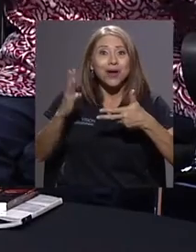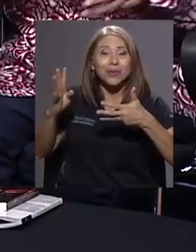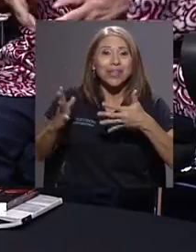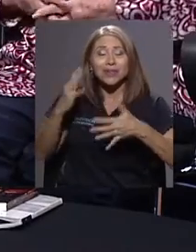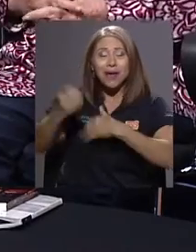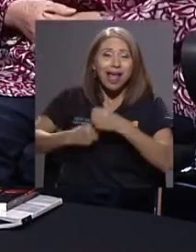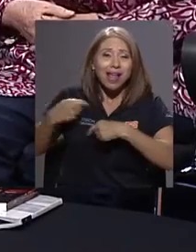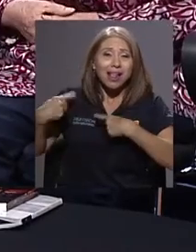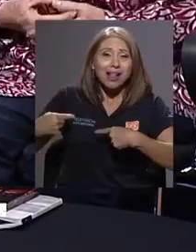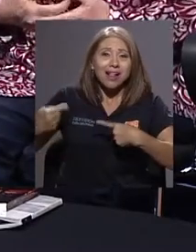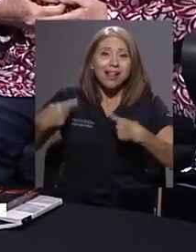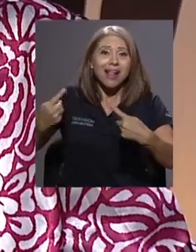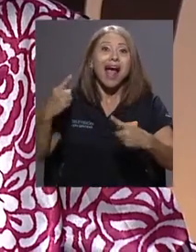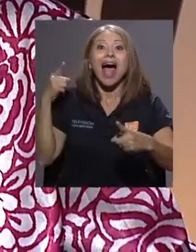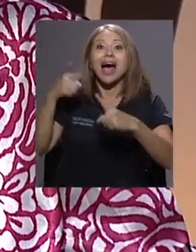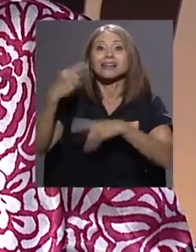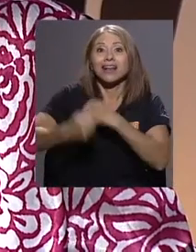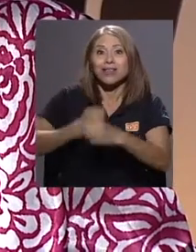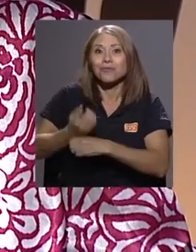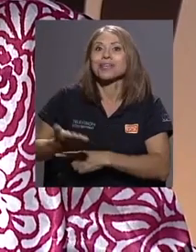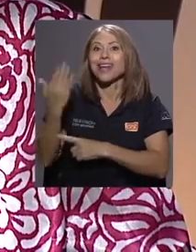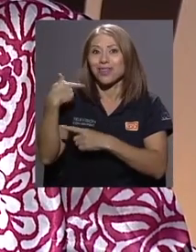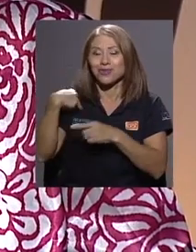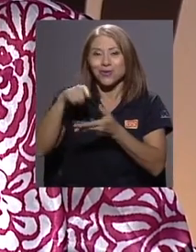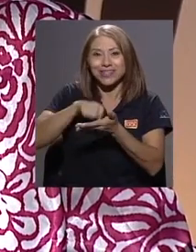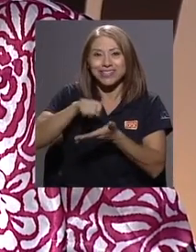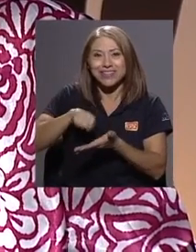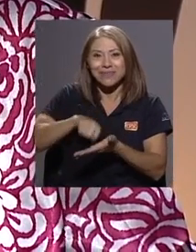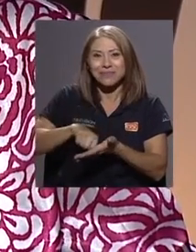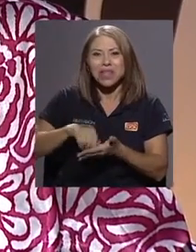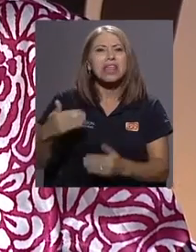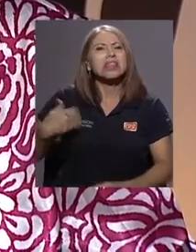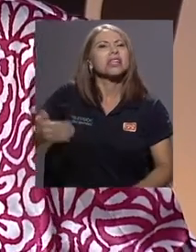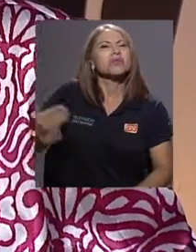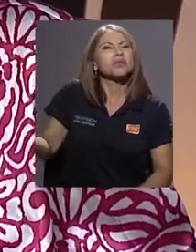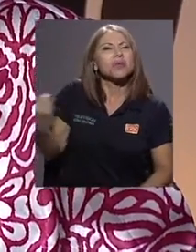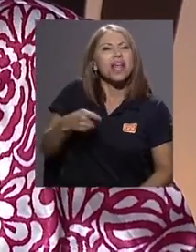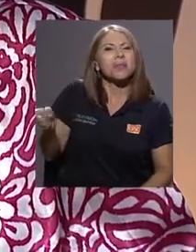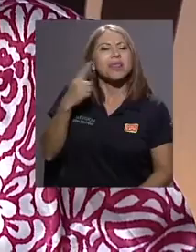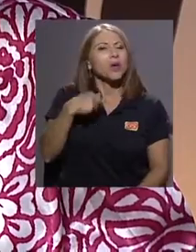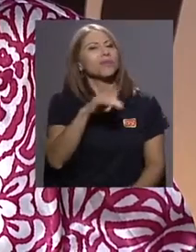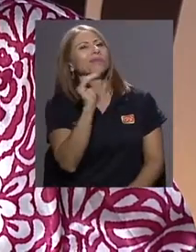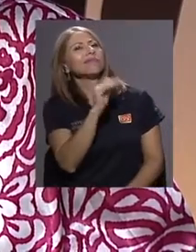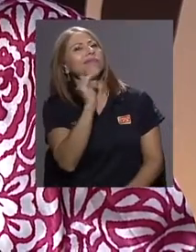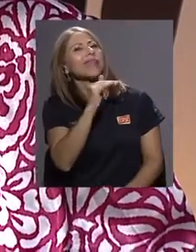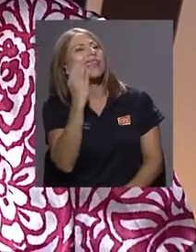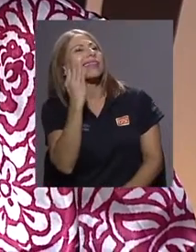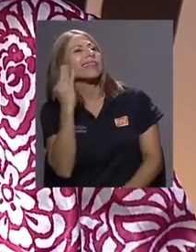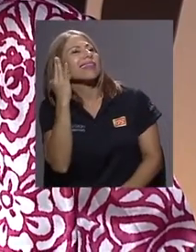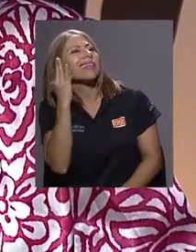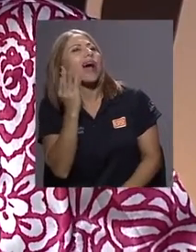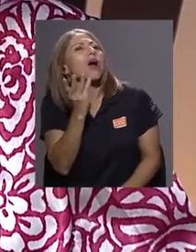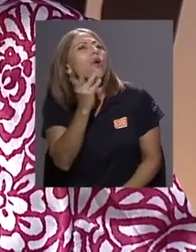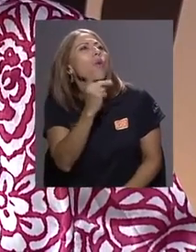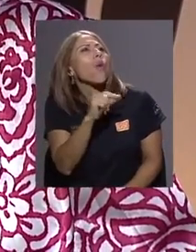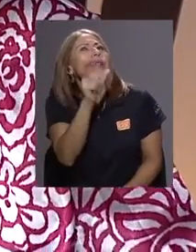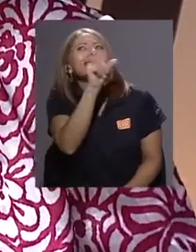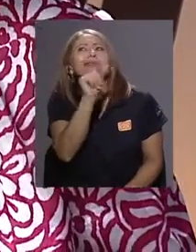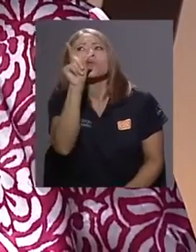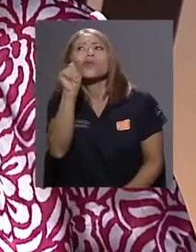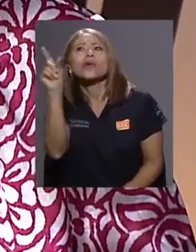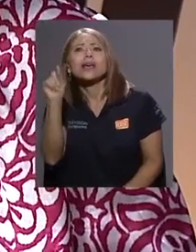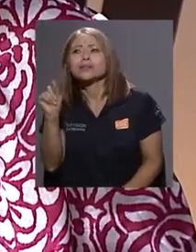año pasado todavía le escribí otro día me dice oye tita cuántas lunas hay como que cuánta algunas hay